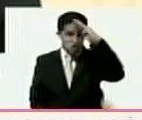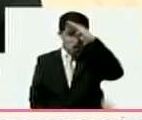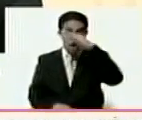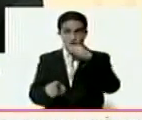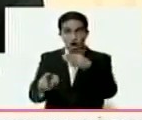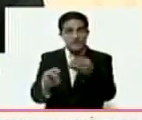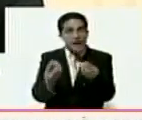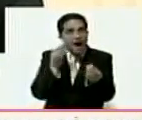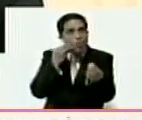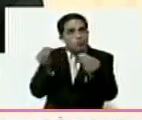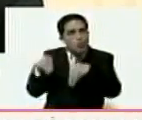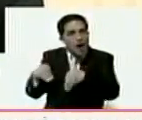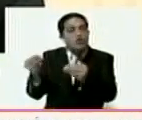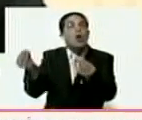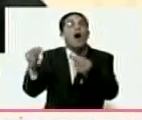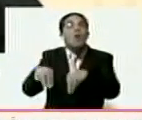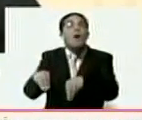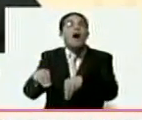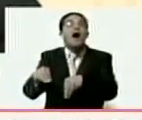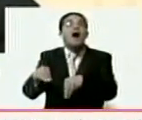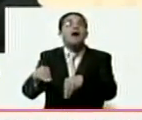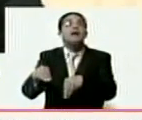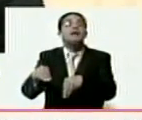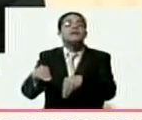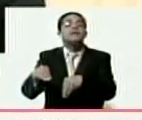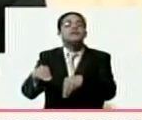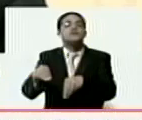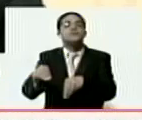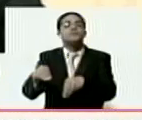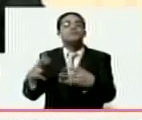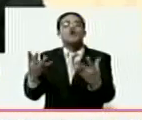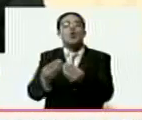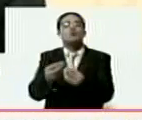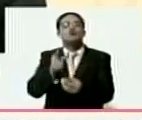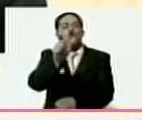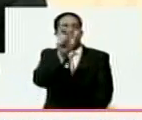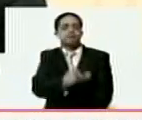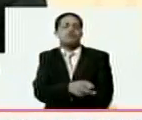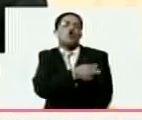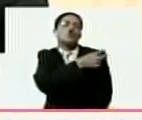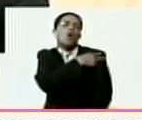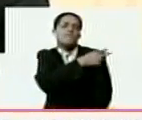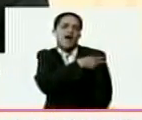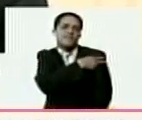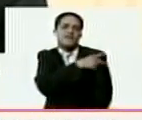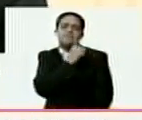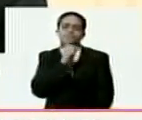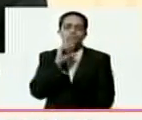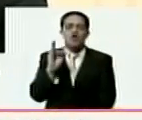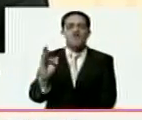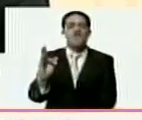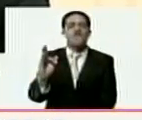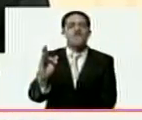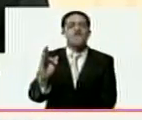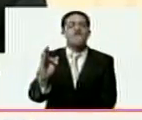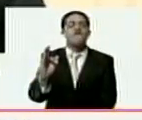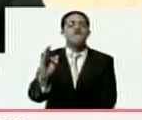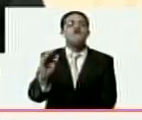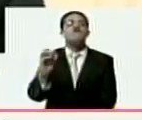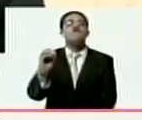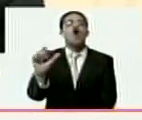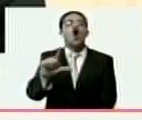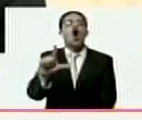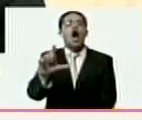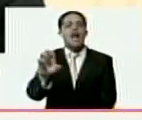acuerdos con el comandante del Comando Sur, con el señor Fowler, acuerdos militares, y en